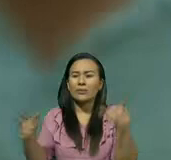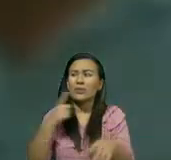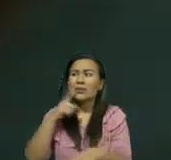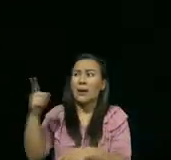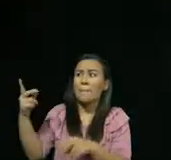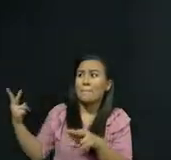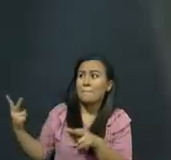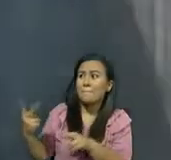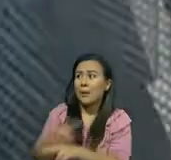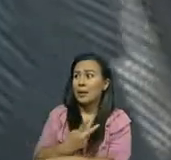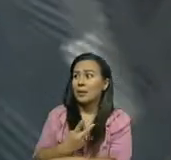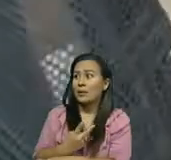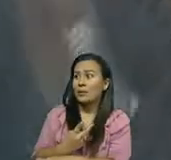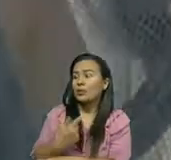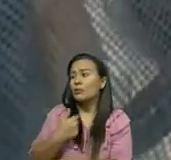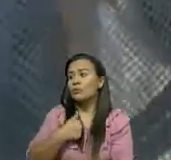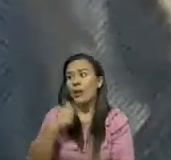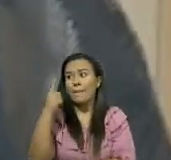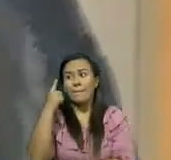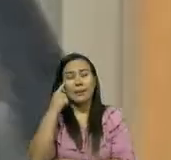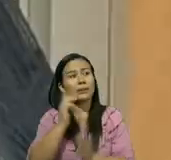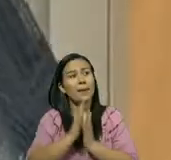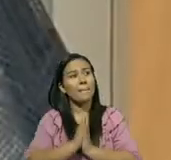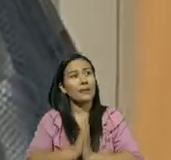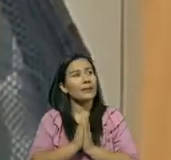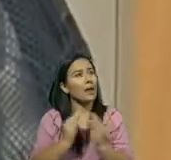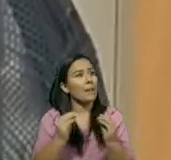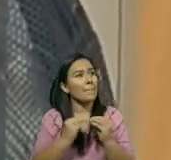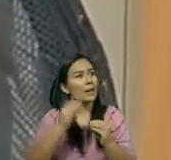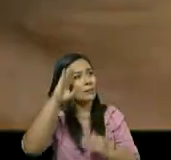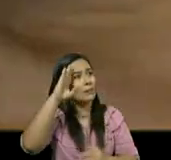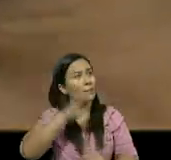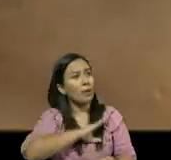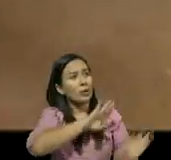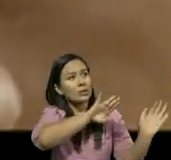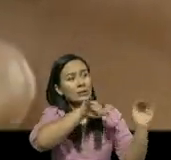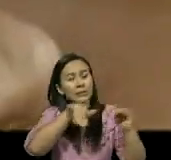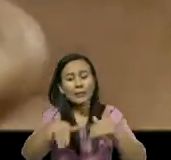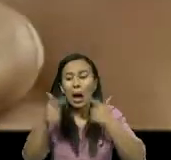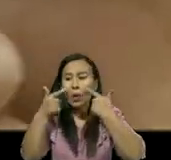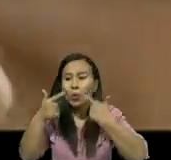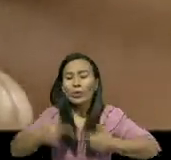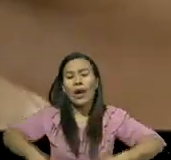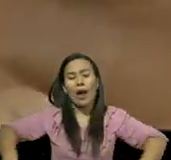peligrosos y por eso ya piensan en solicitar resguardo policial, informó Charlie Pisa.